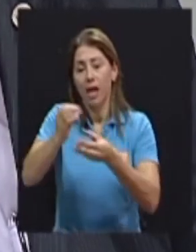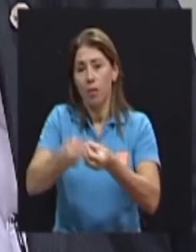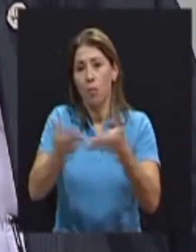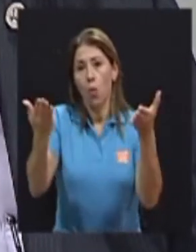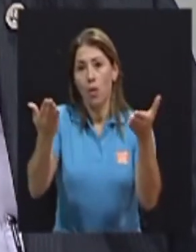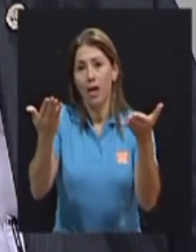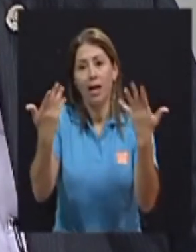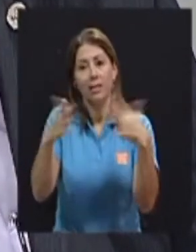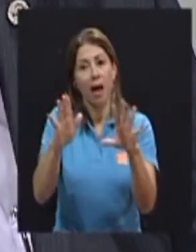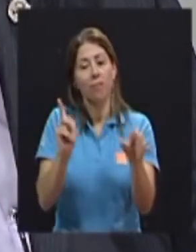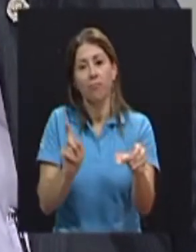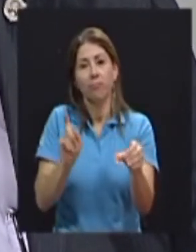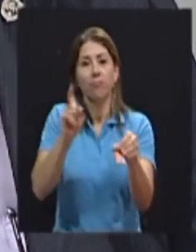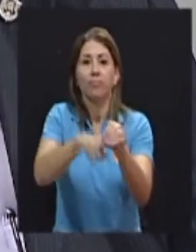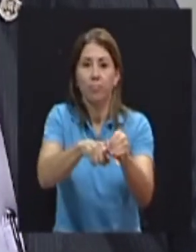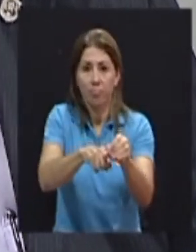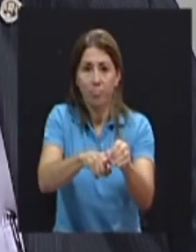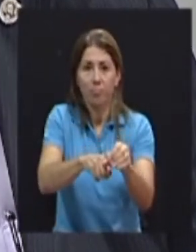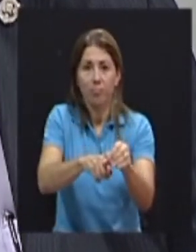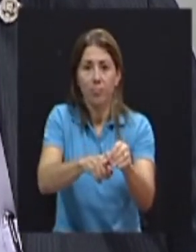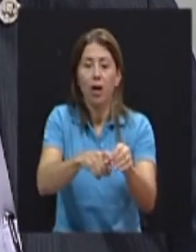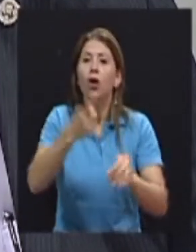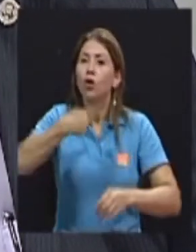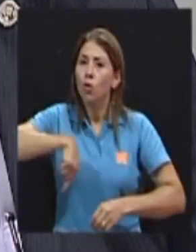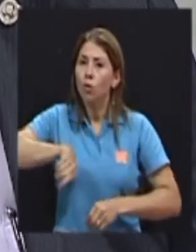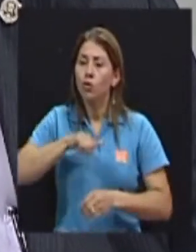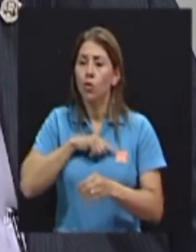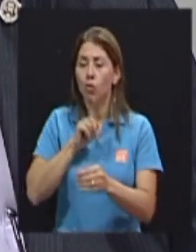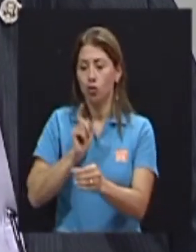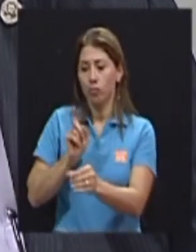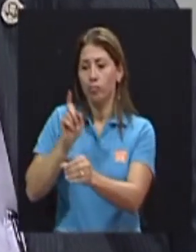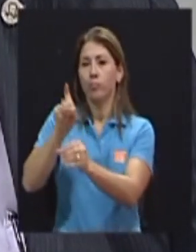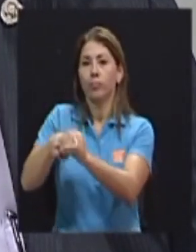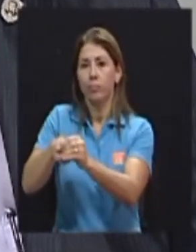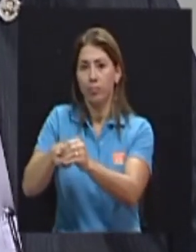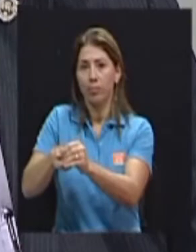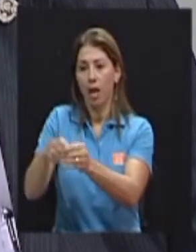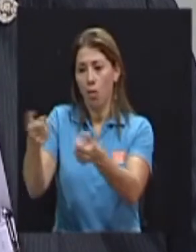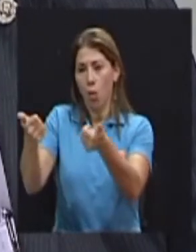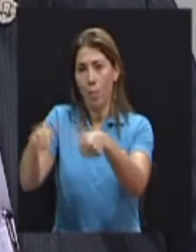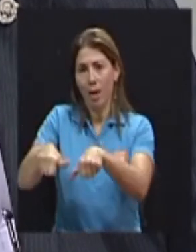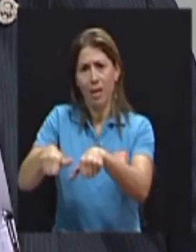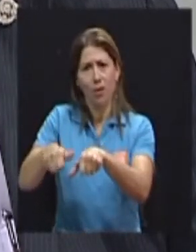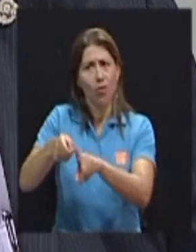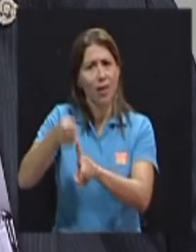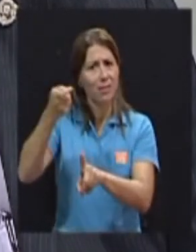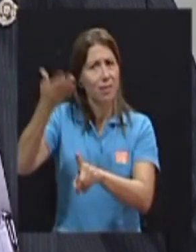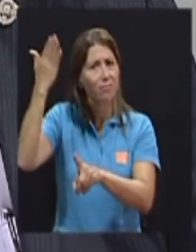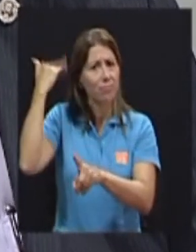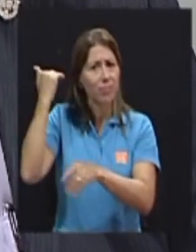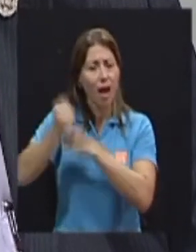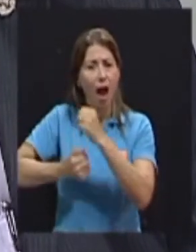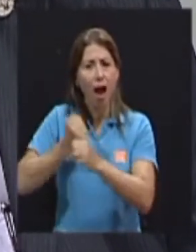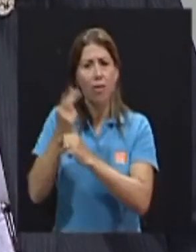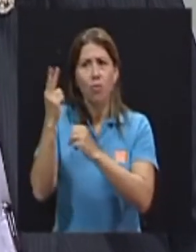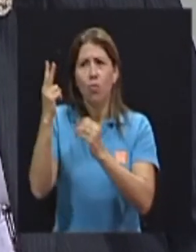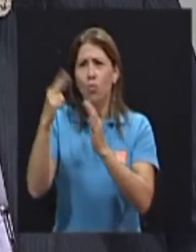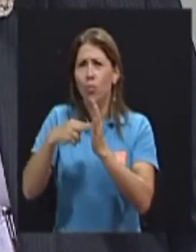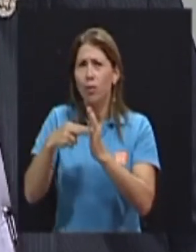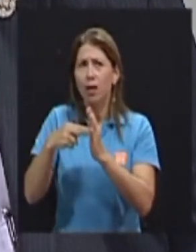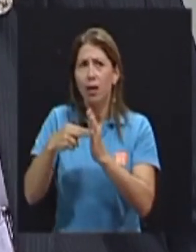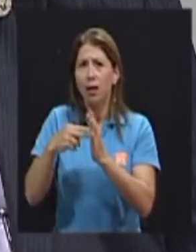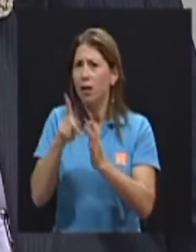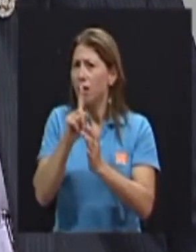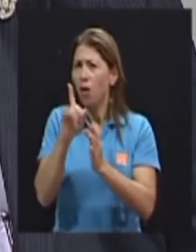por incorporada a CONARE. Nosotros le dimos la adhesión al convenio desde nuestro nacimiento, desde el 2000, no desde el 2008